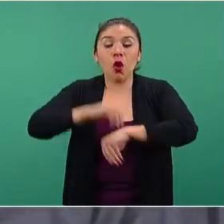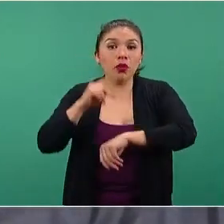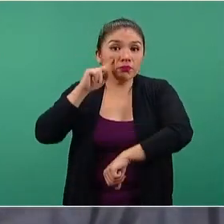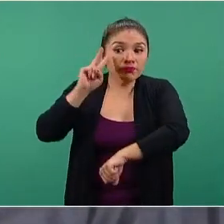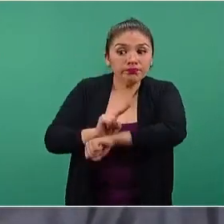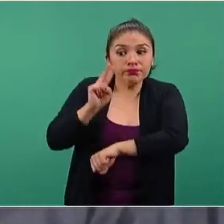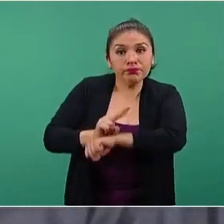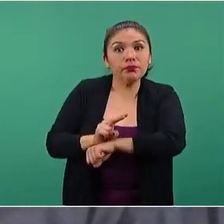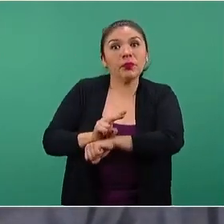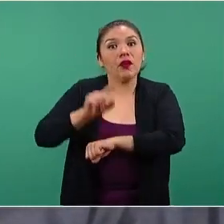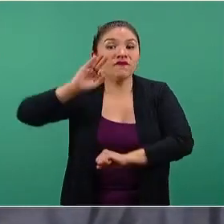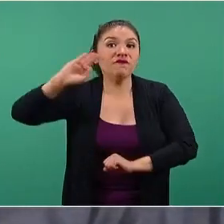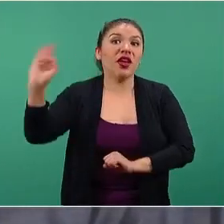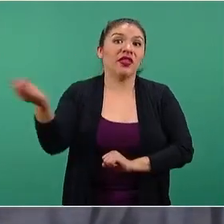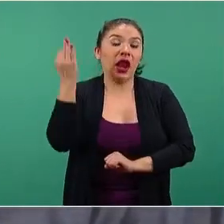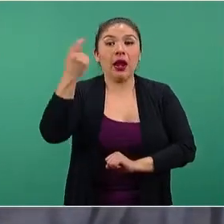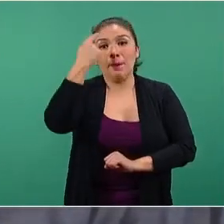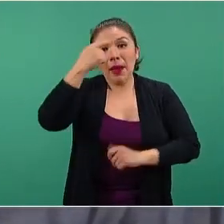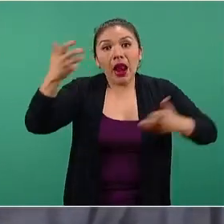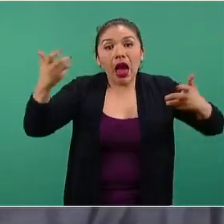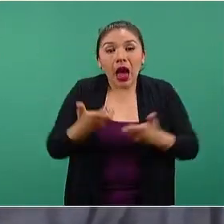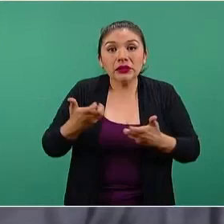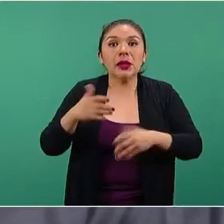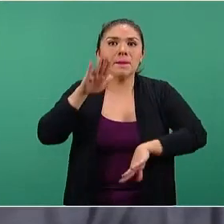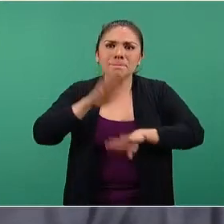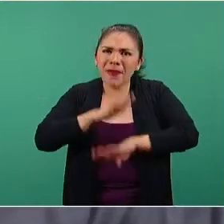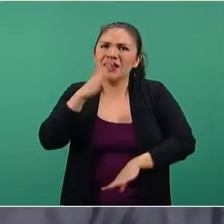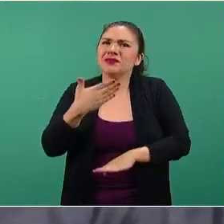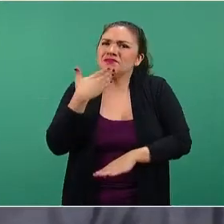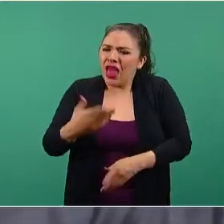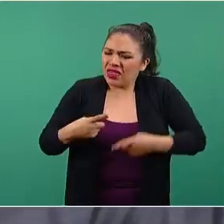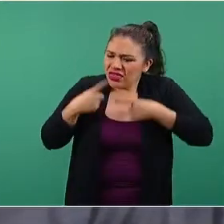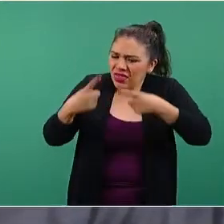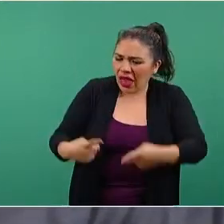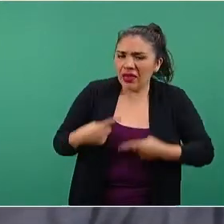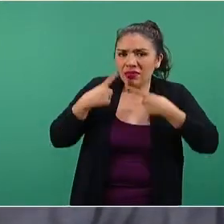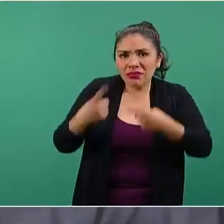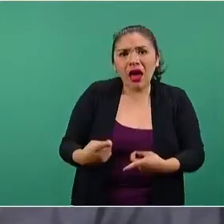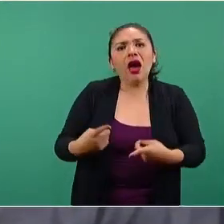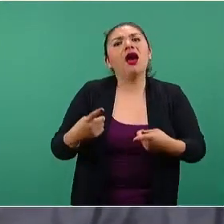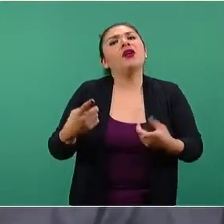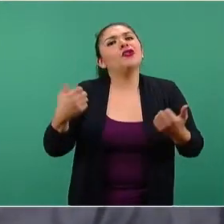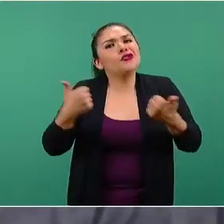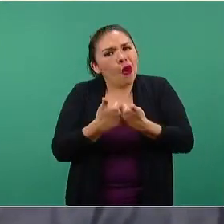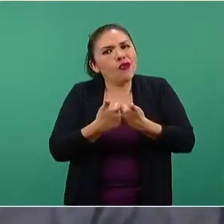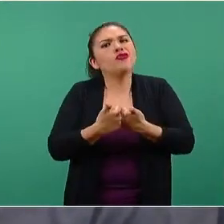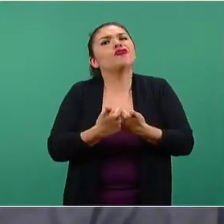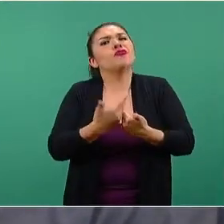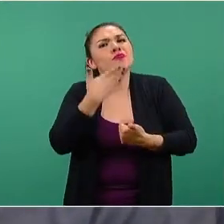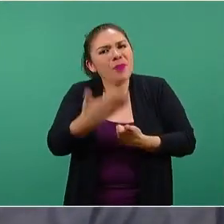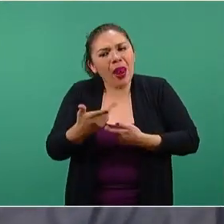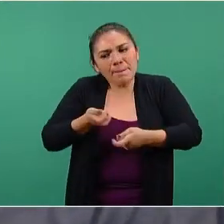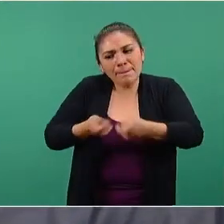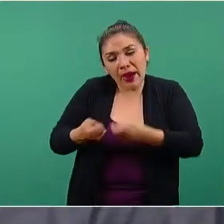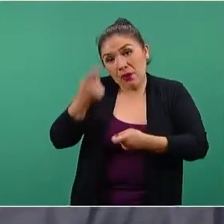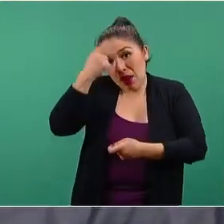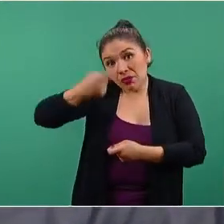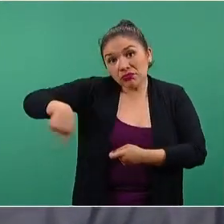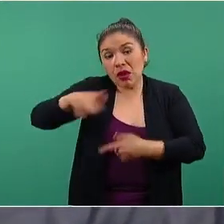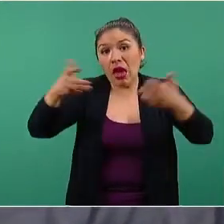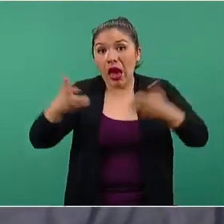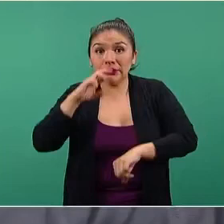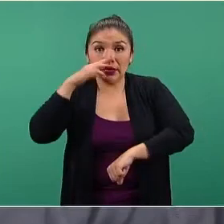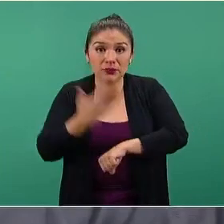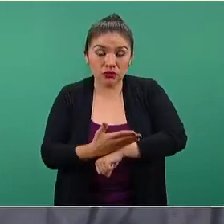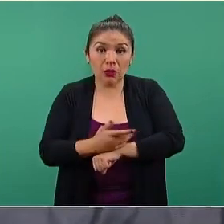funcionarias y funcionarios federales para ejercer con la mayor probidad y la mayor capacidad sus funciones. Entonces, no